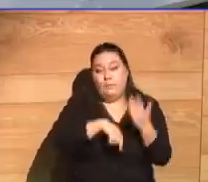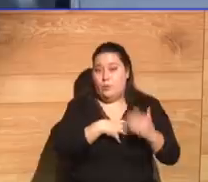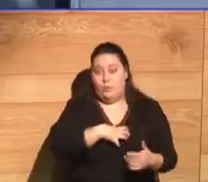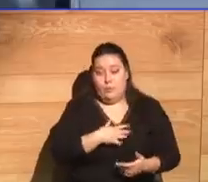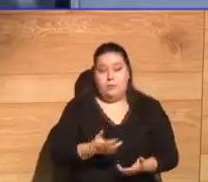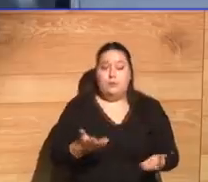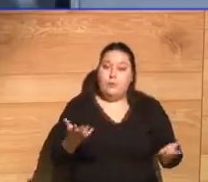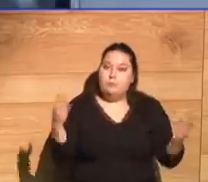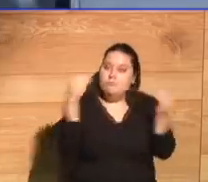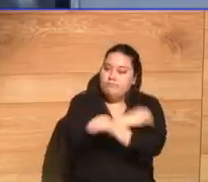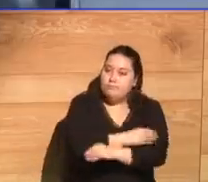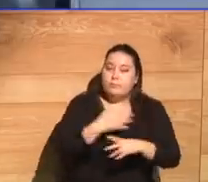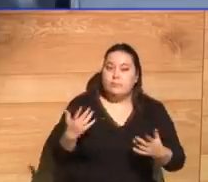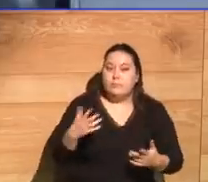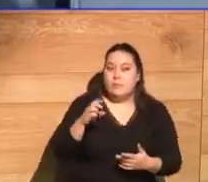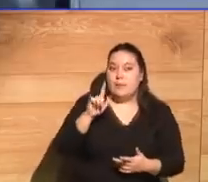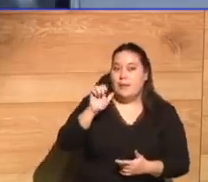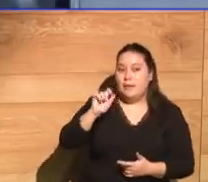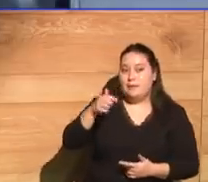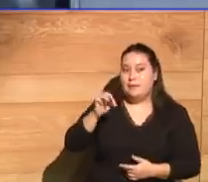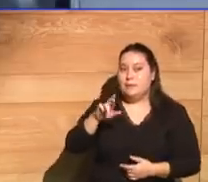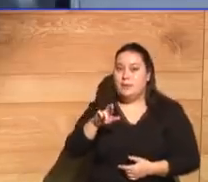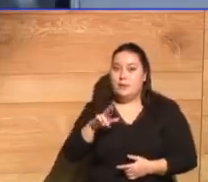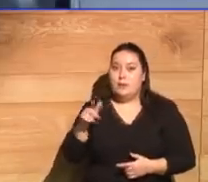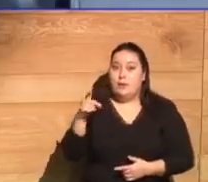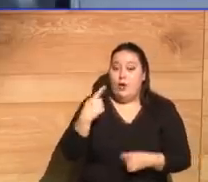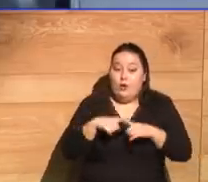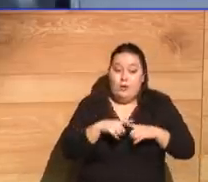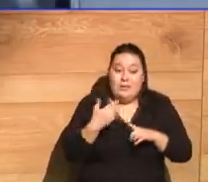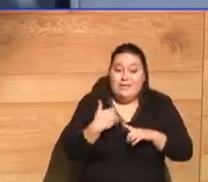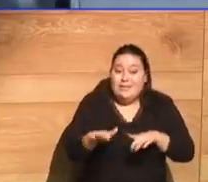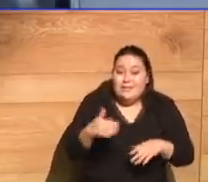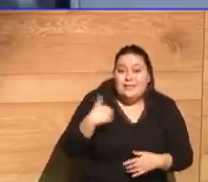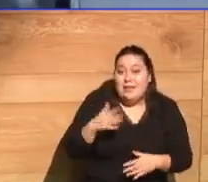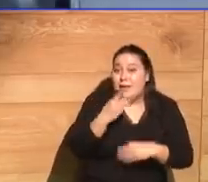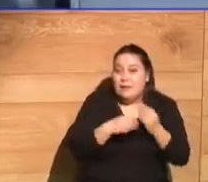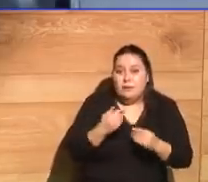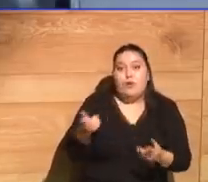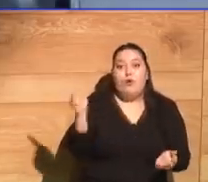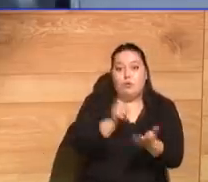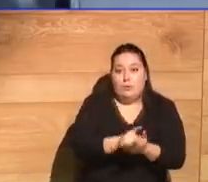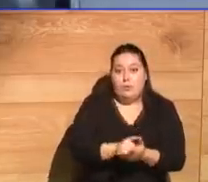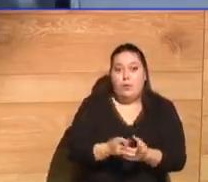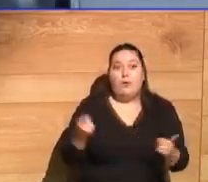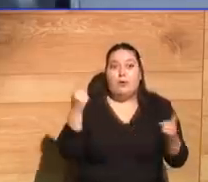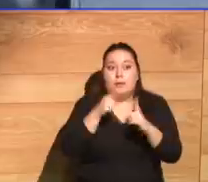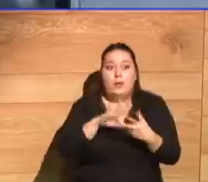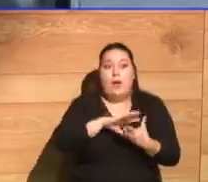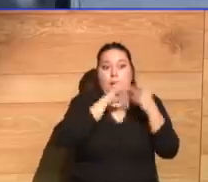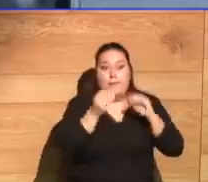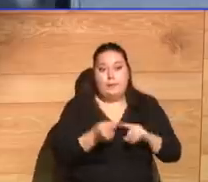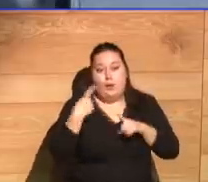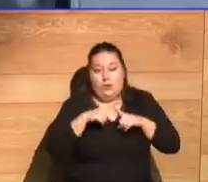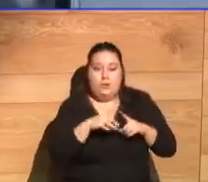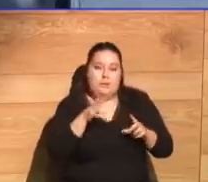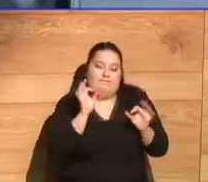a la paradoja de que Lester estaba rerodando material ya rodado. En parte para adaptarlo más al tono de lo que él